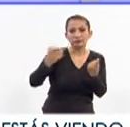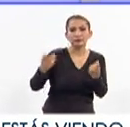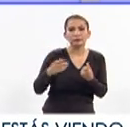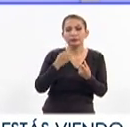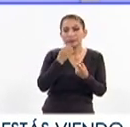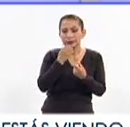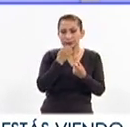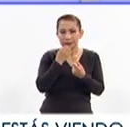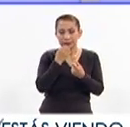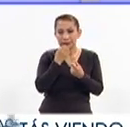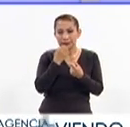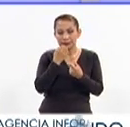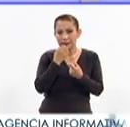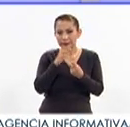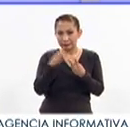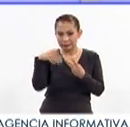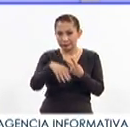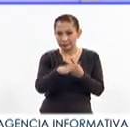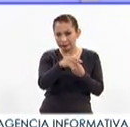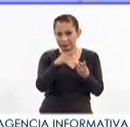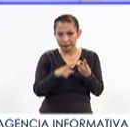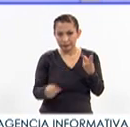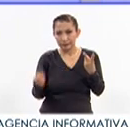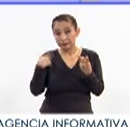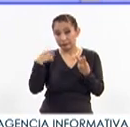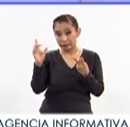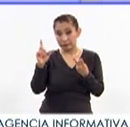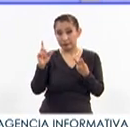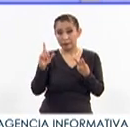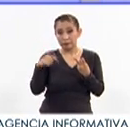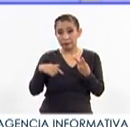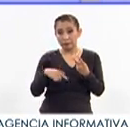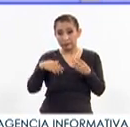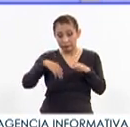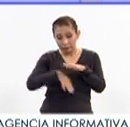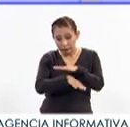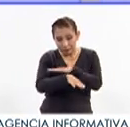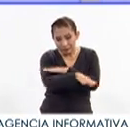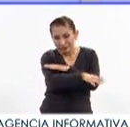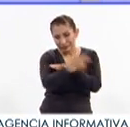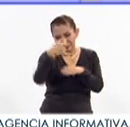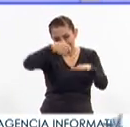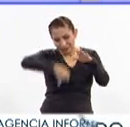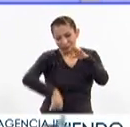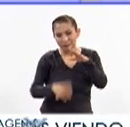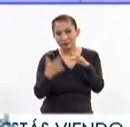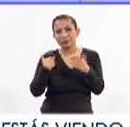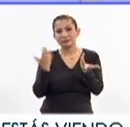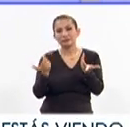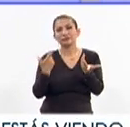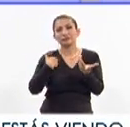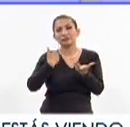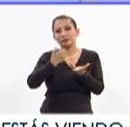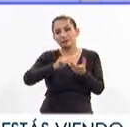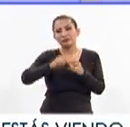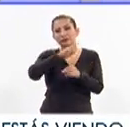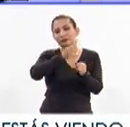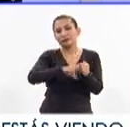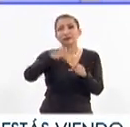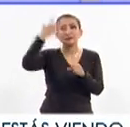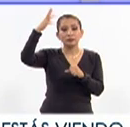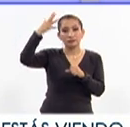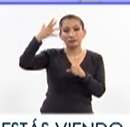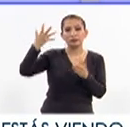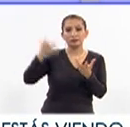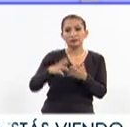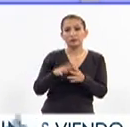provenientes también del mar. O del agua, por ejemplo, subterránea, que permite generar vapores naturales, o el sol, que